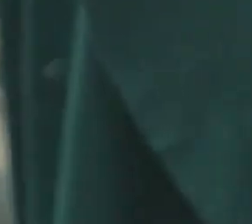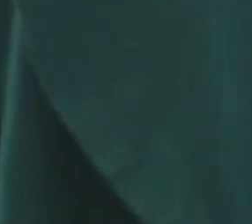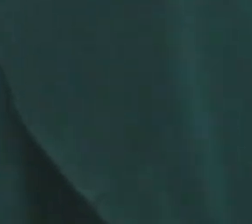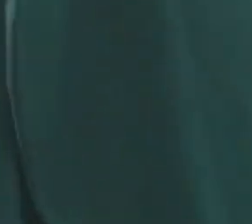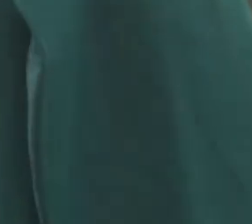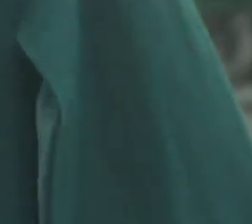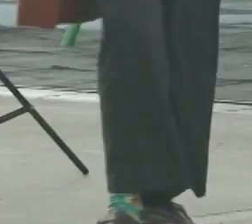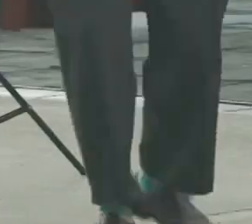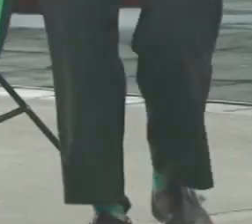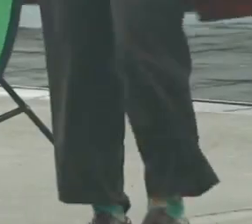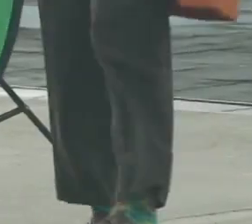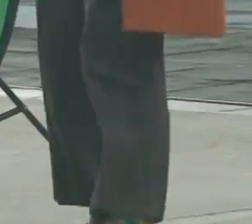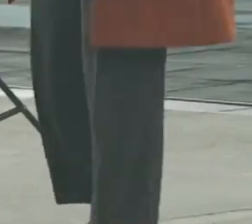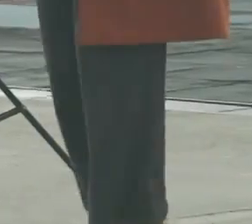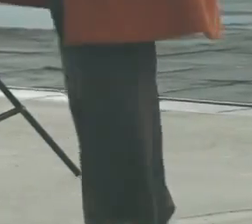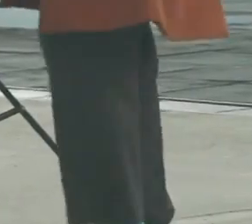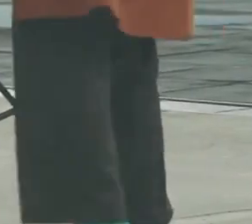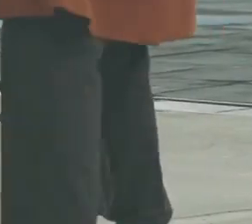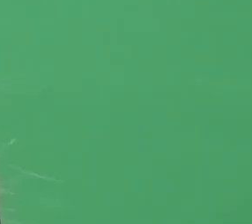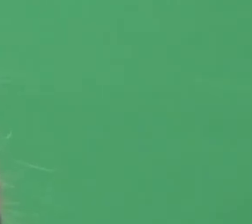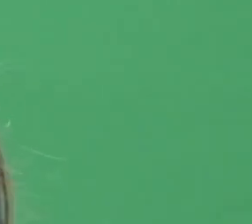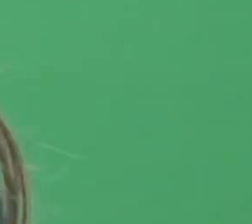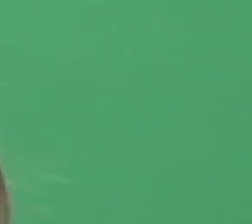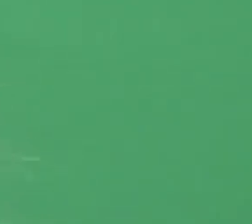Opa, opa, opa, opa.